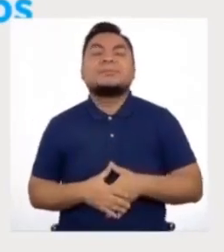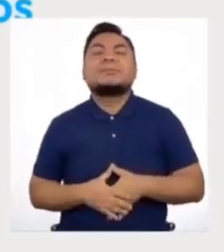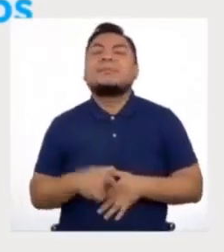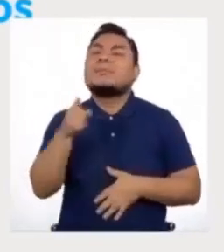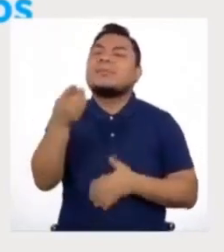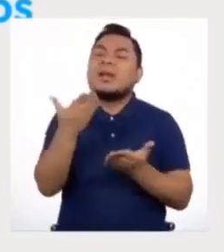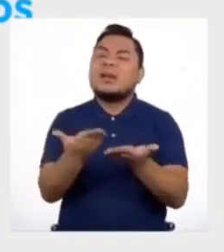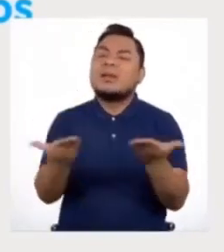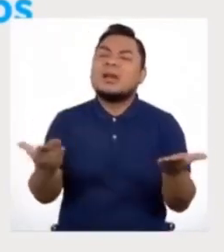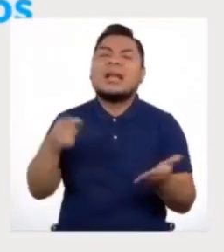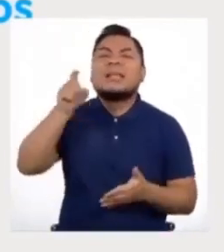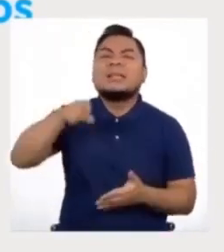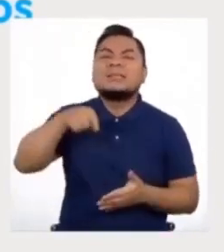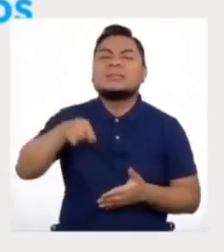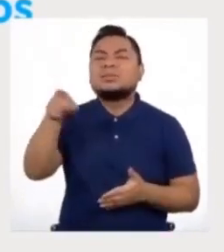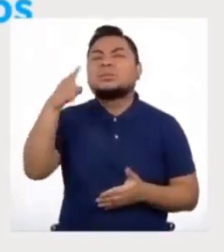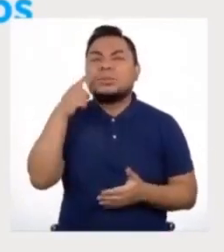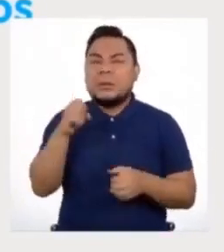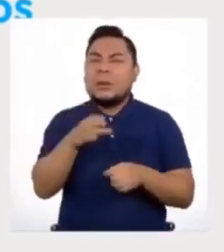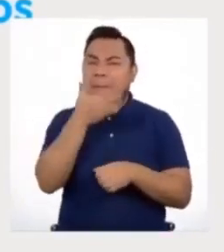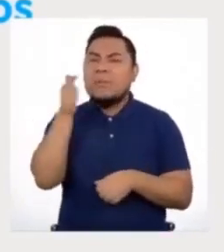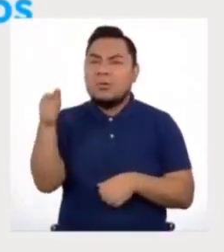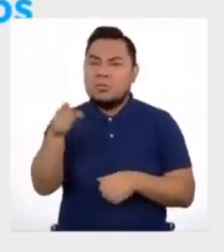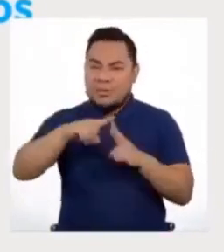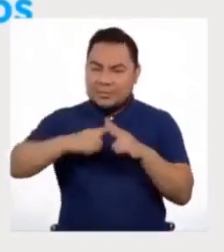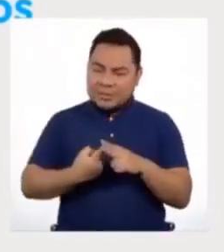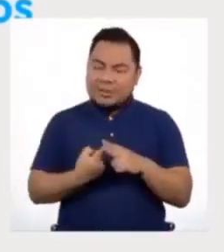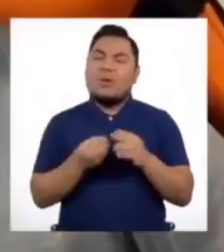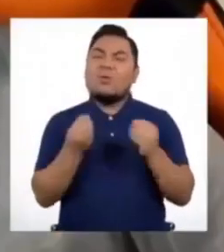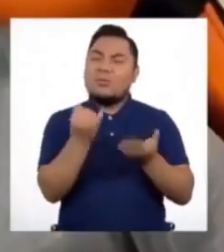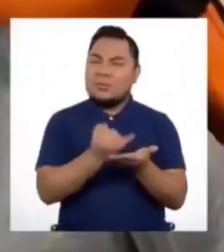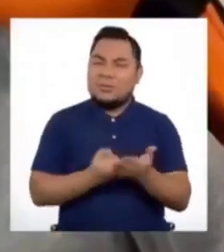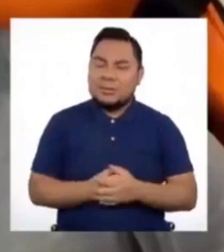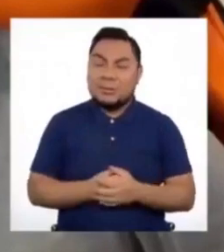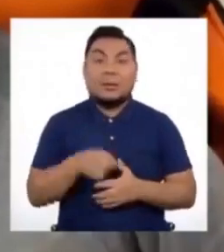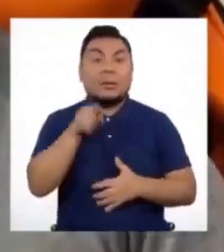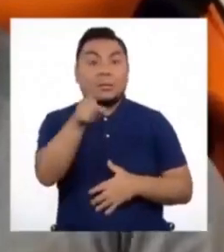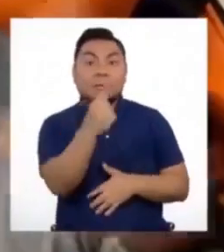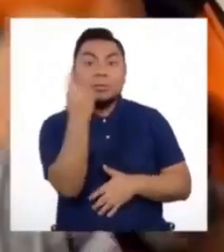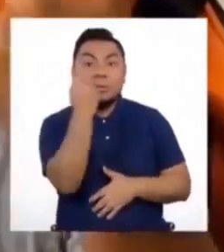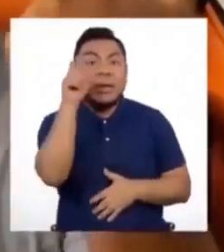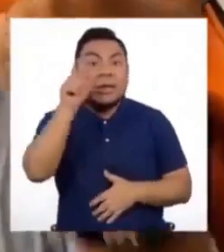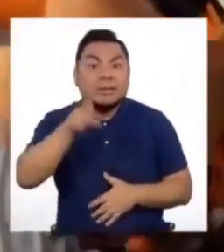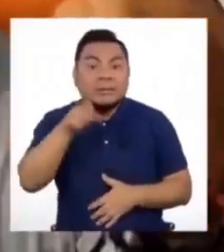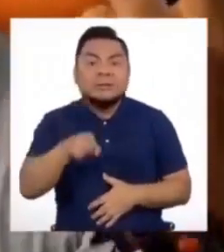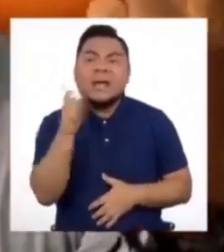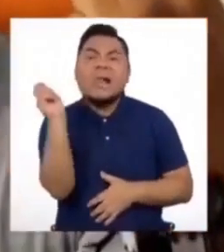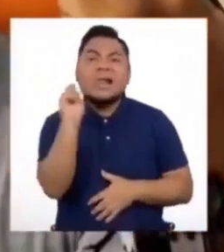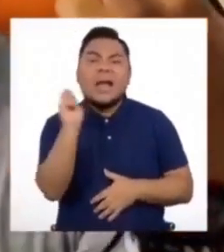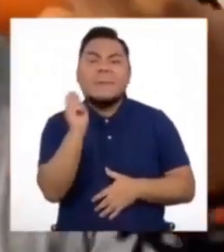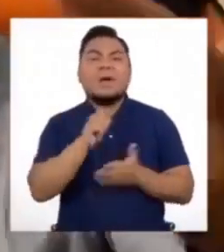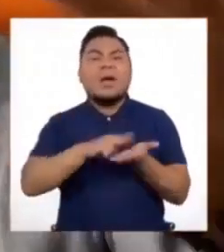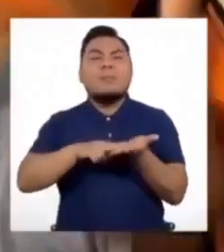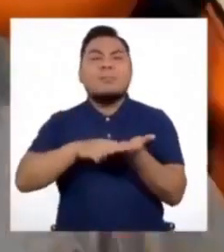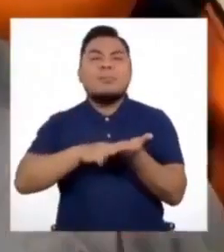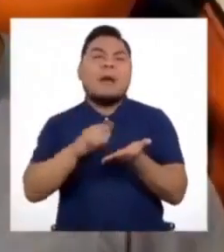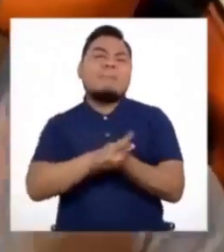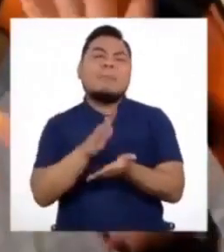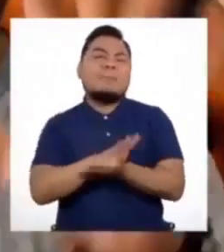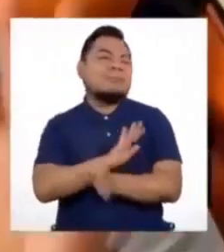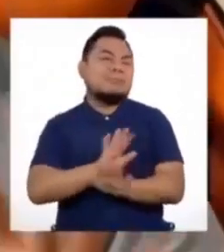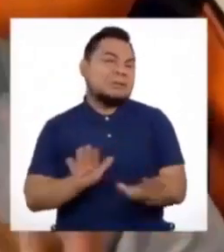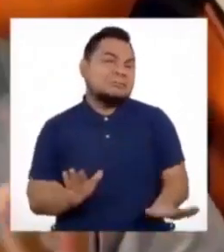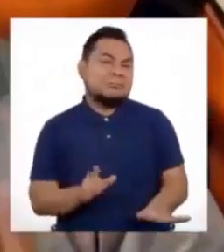materiales nos recomiendas para trabajar si es que estamos empezando? Lo único que necesitas es un lápiz, un borrador y un papel.